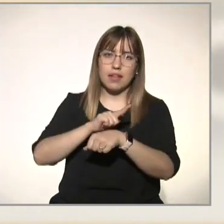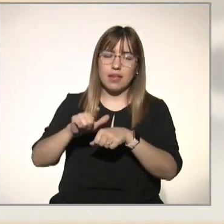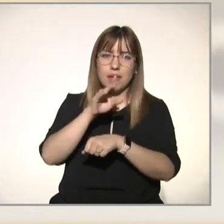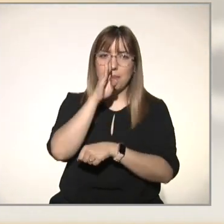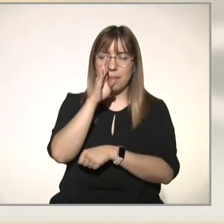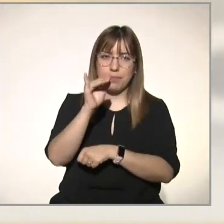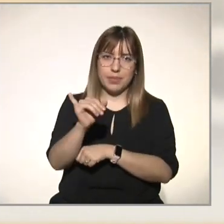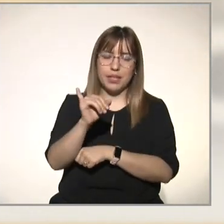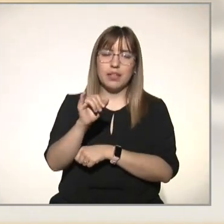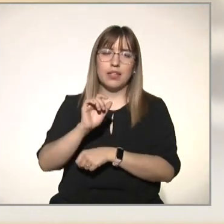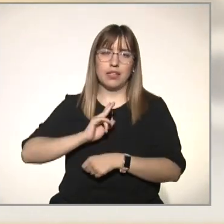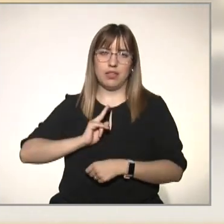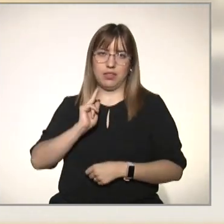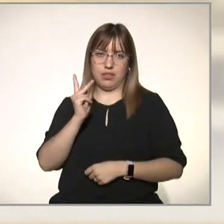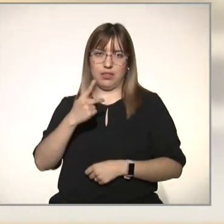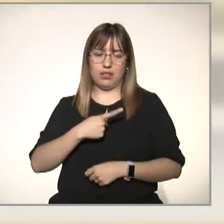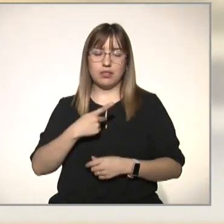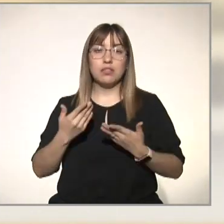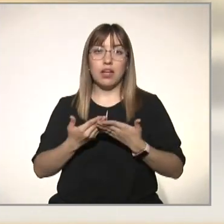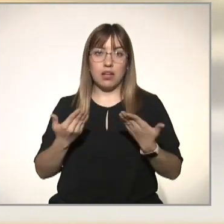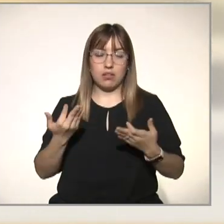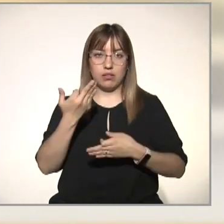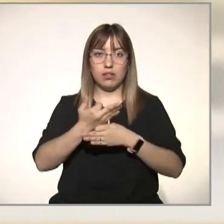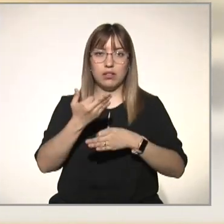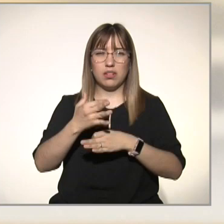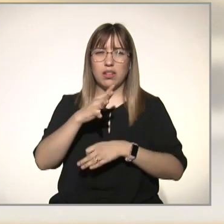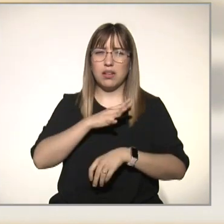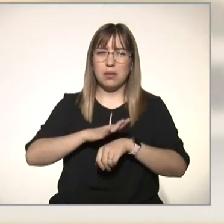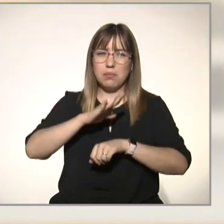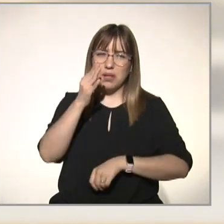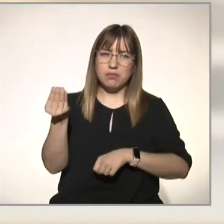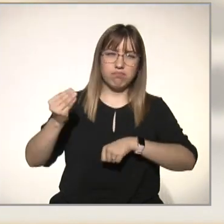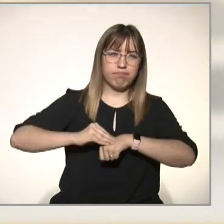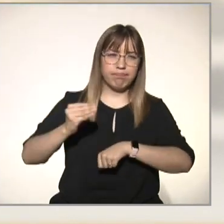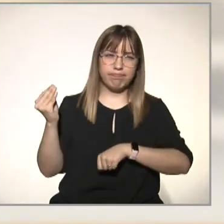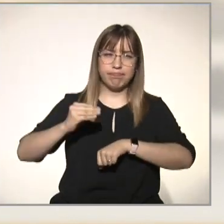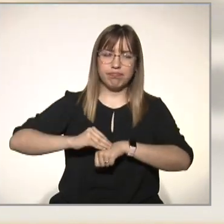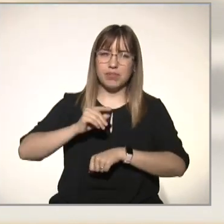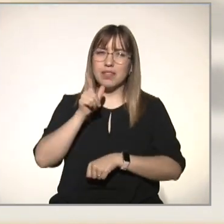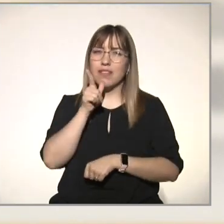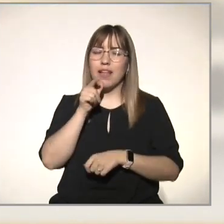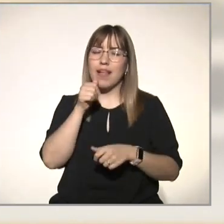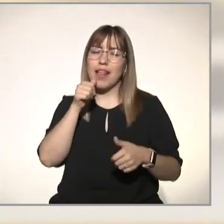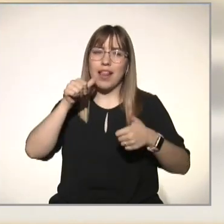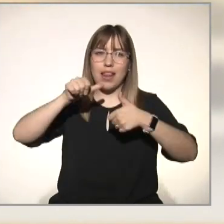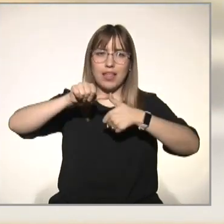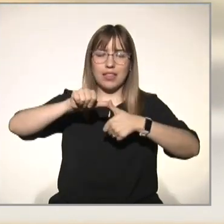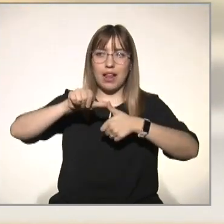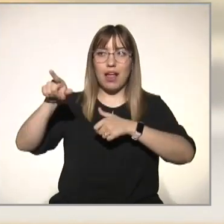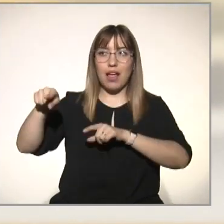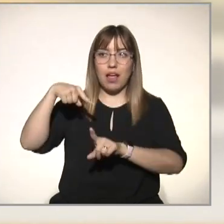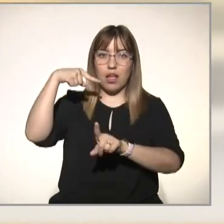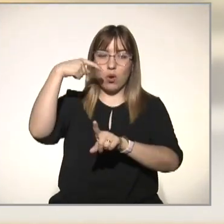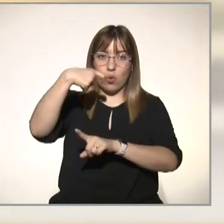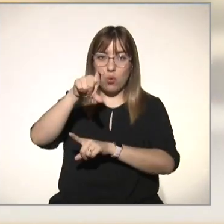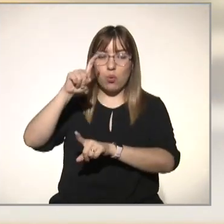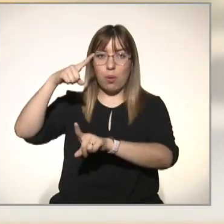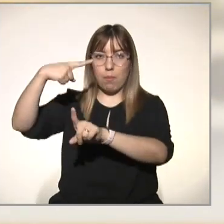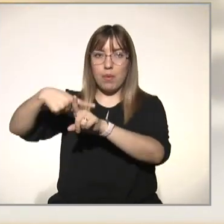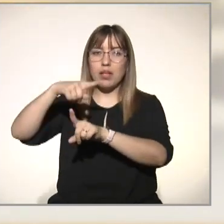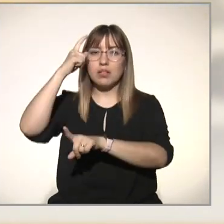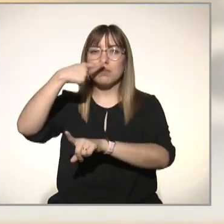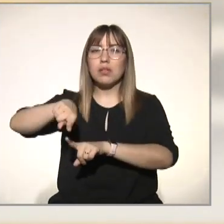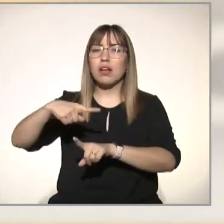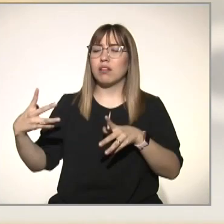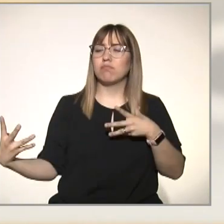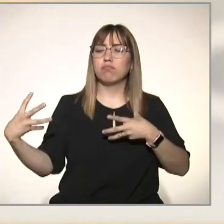y transgeneristas. Actualmente se suman más letras y el símbolo Q+ para mantener abierta la idea de